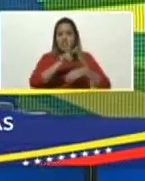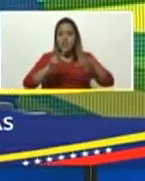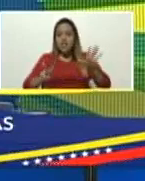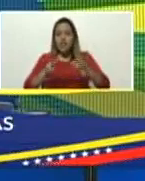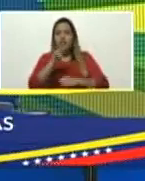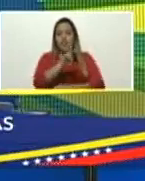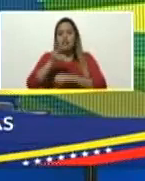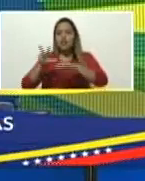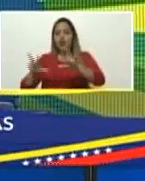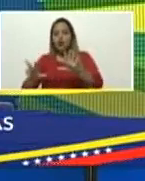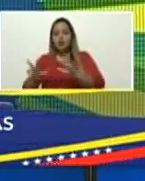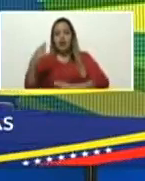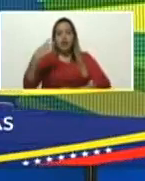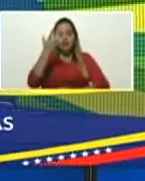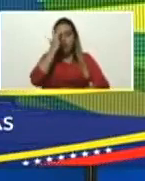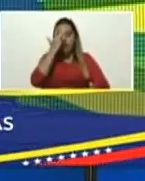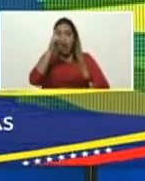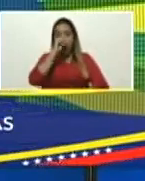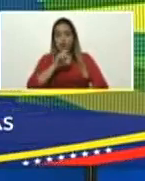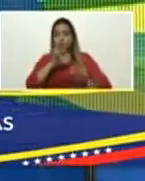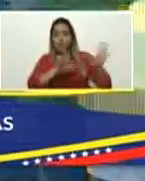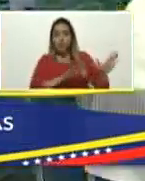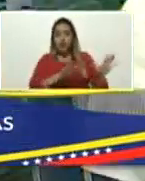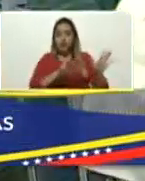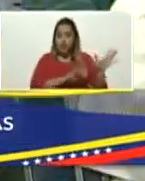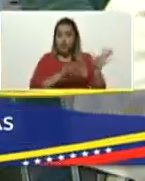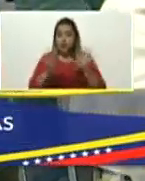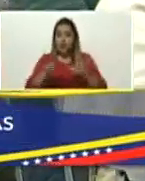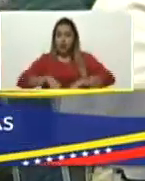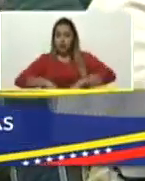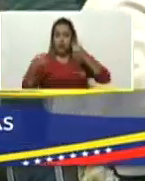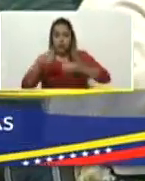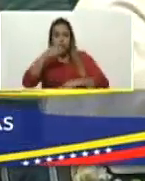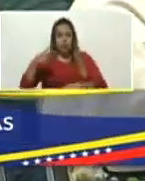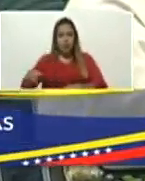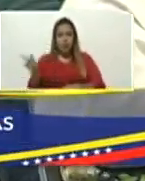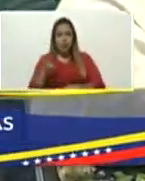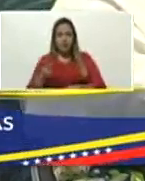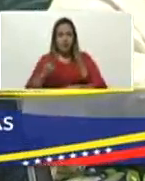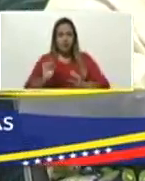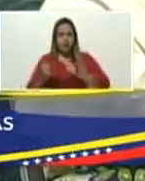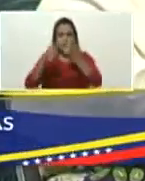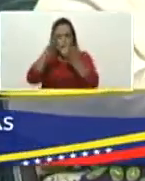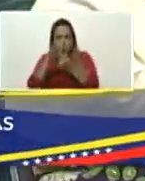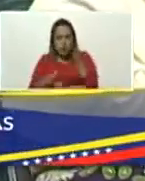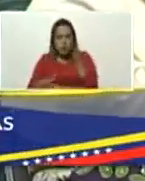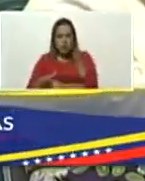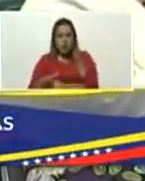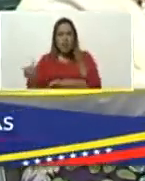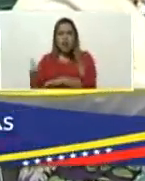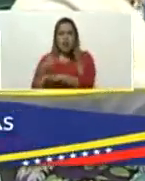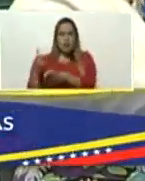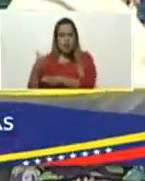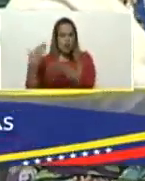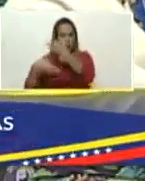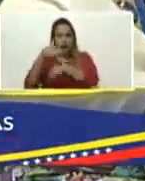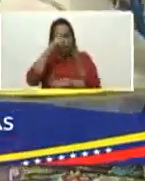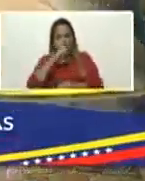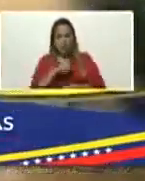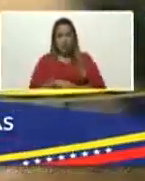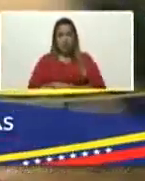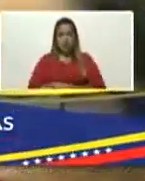89, que fue la ruptura del pueblo de Venezuela con la dominación oligárquica de lo que